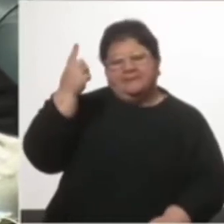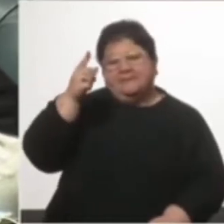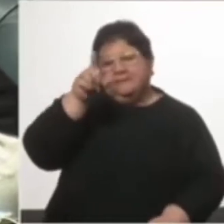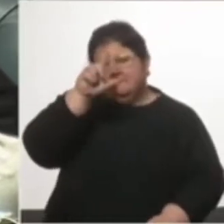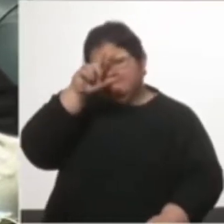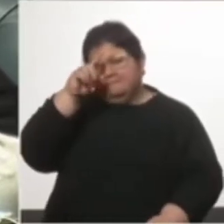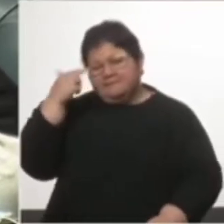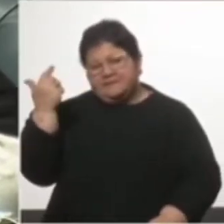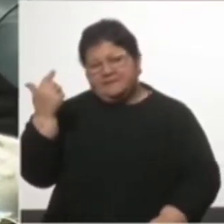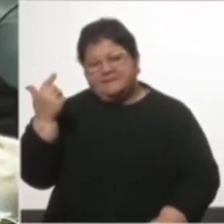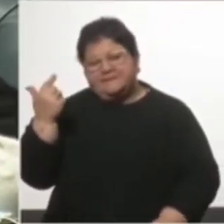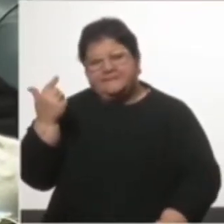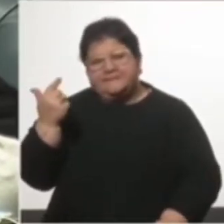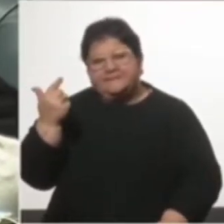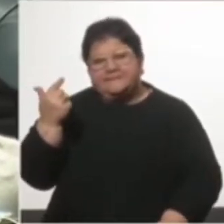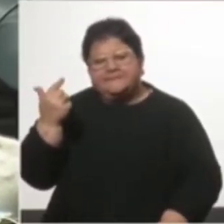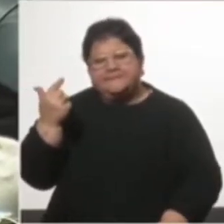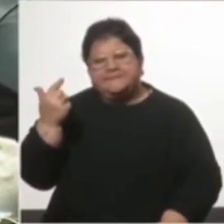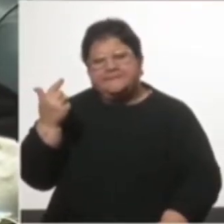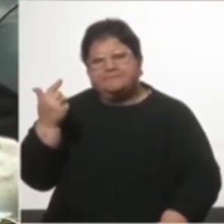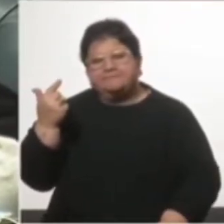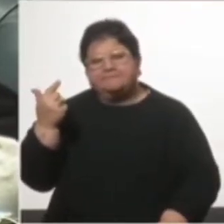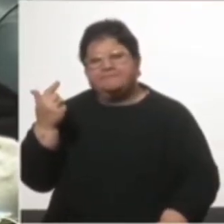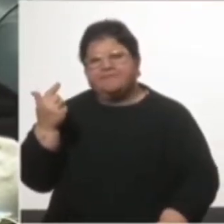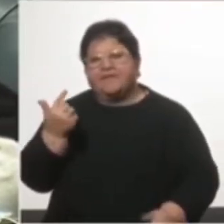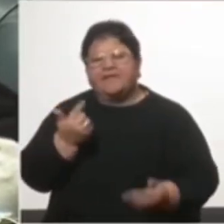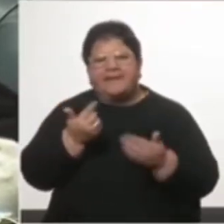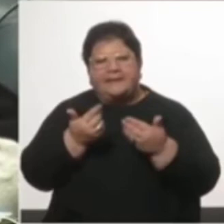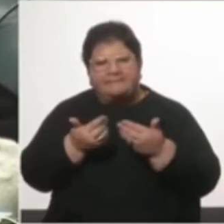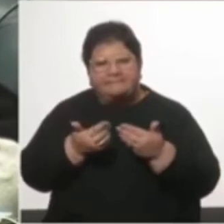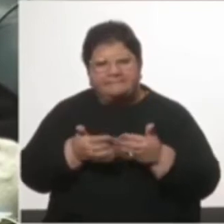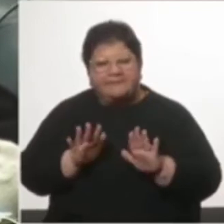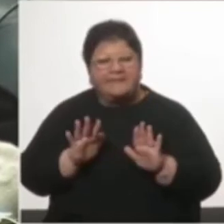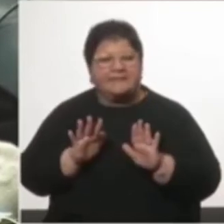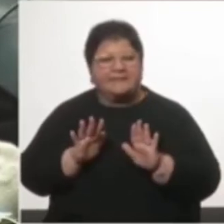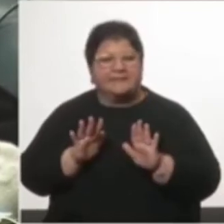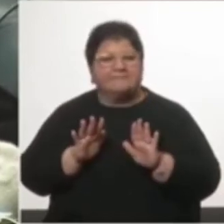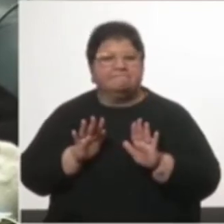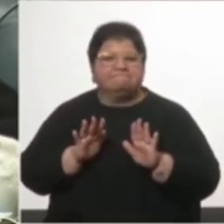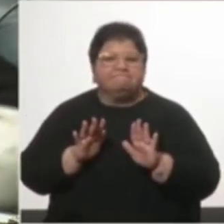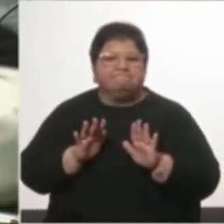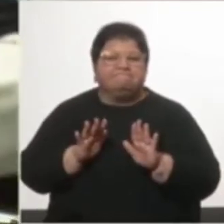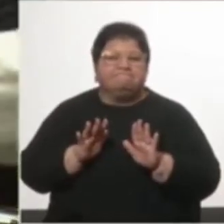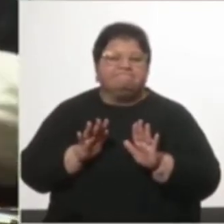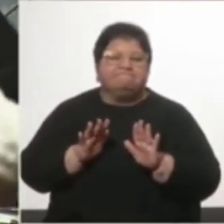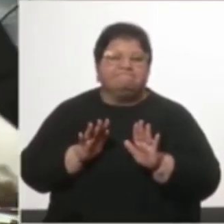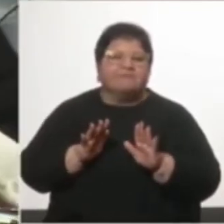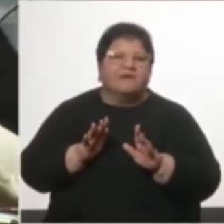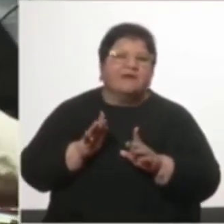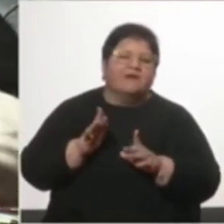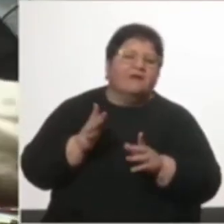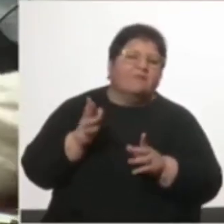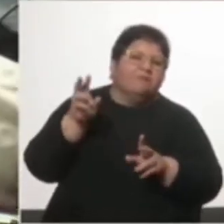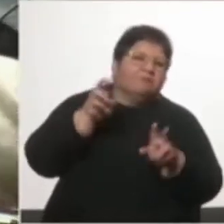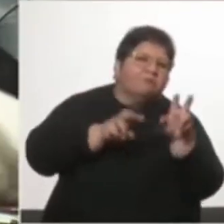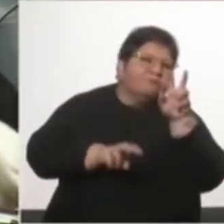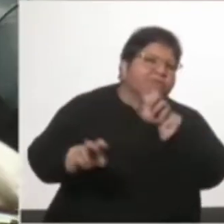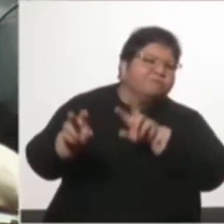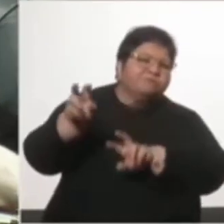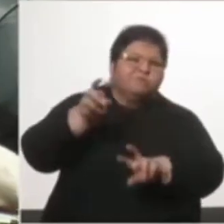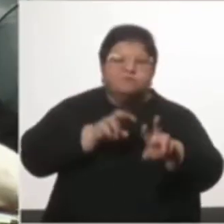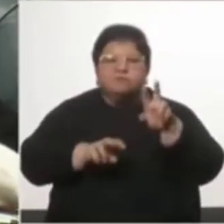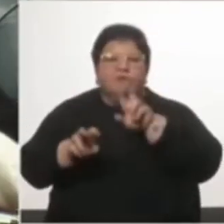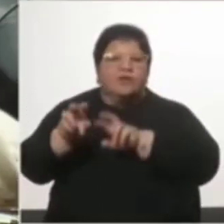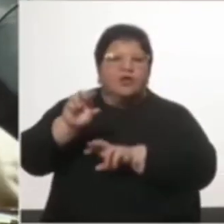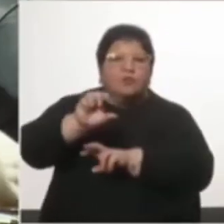nuestro punto de vista, comenzó a teñir todo el gobierno coaligado, procurando desde el inicio capitalizar como